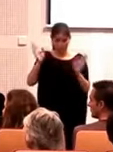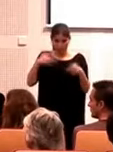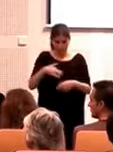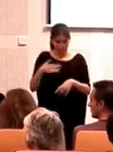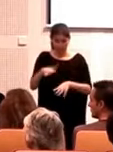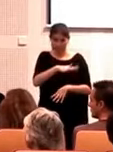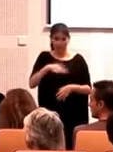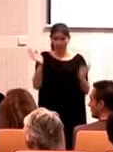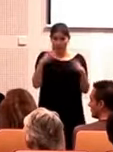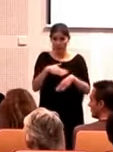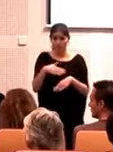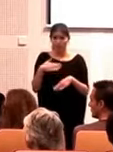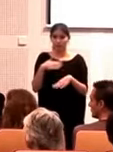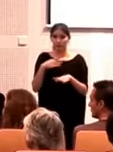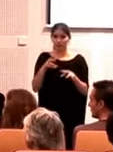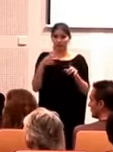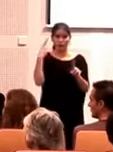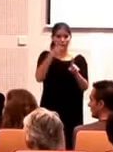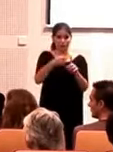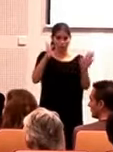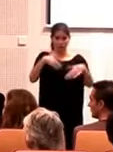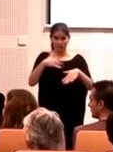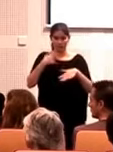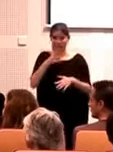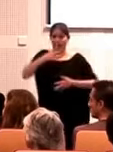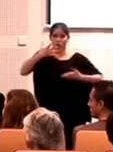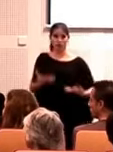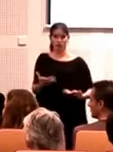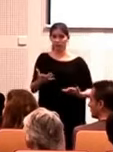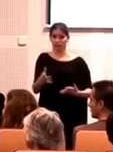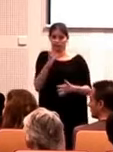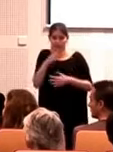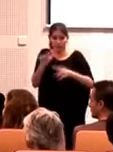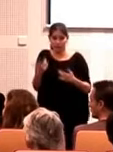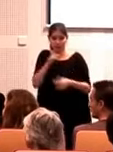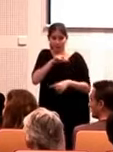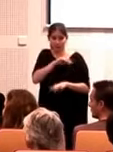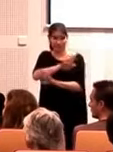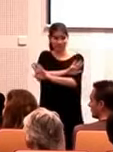fin, simplemente hay el aquí y el ahora.